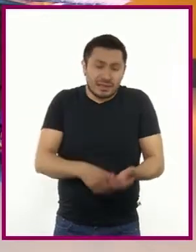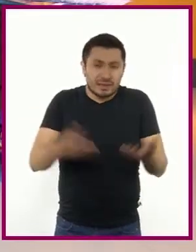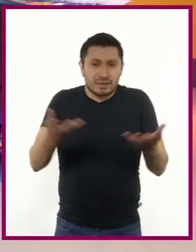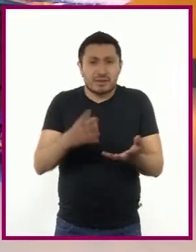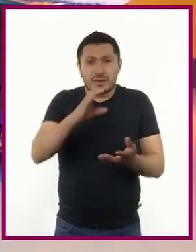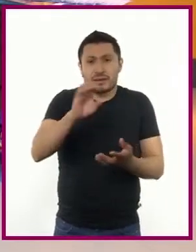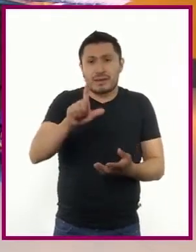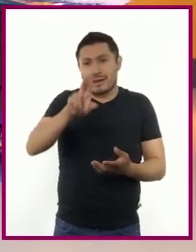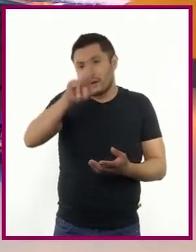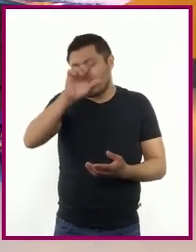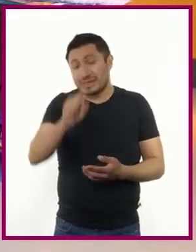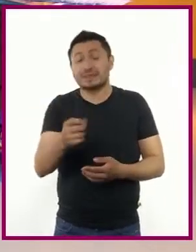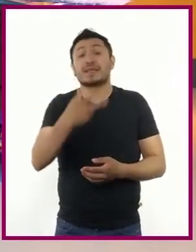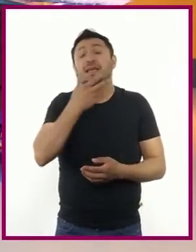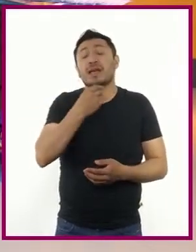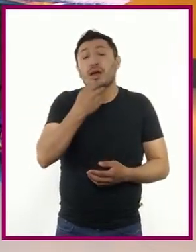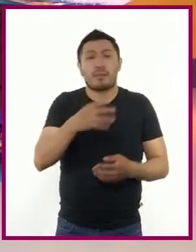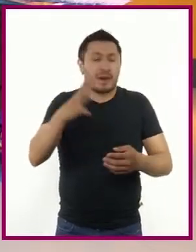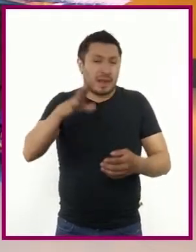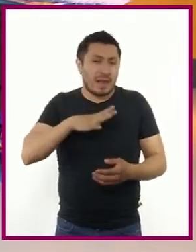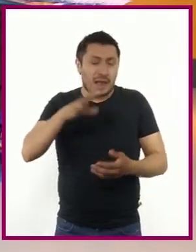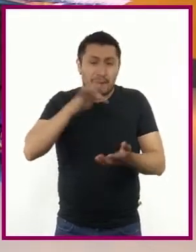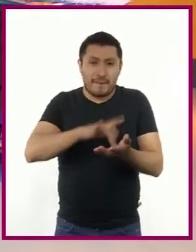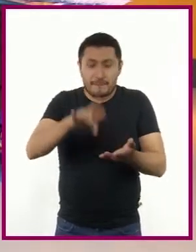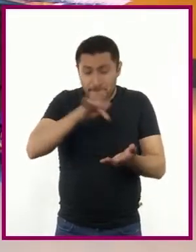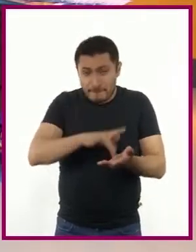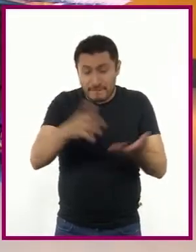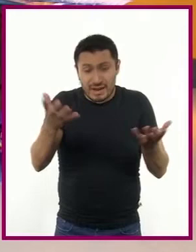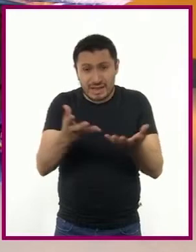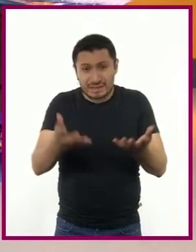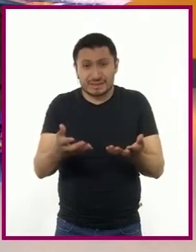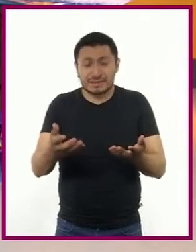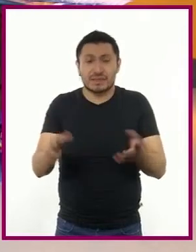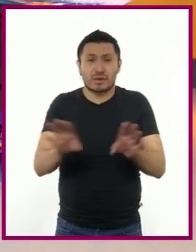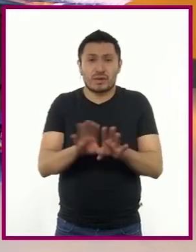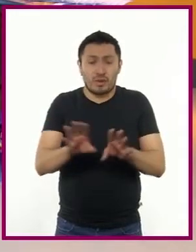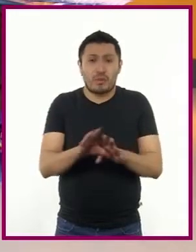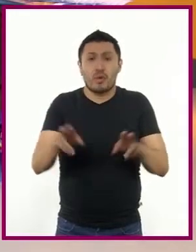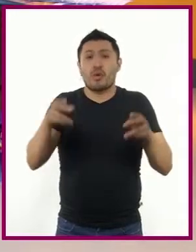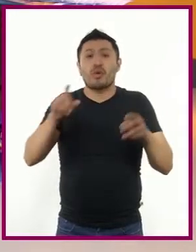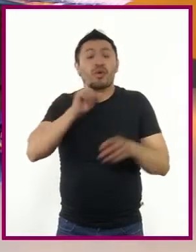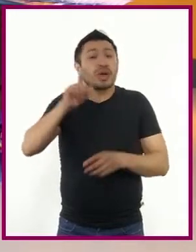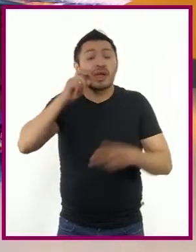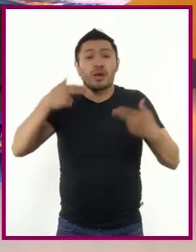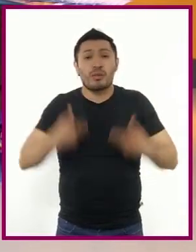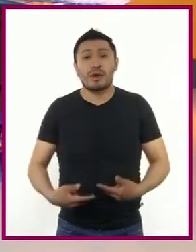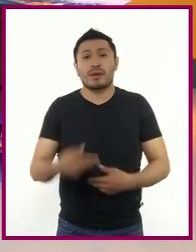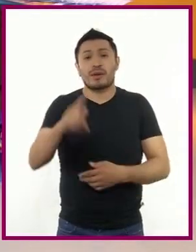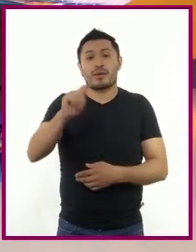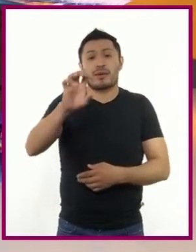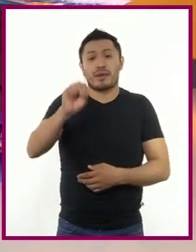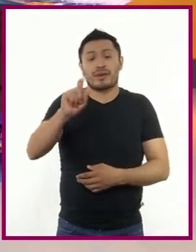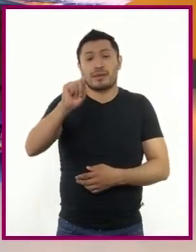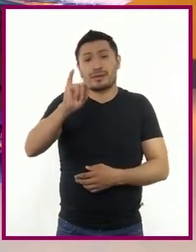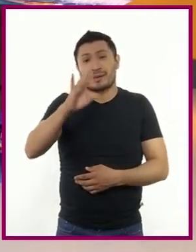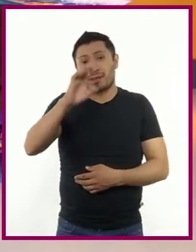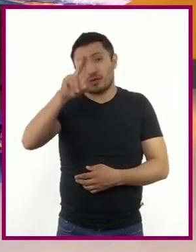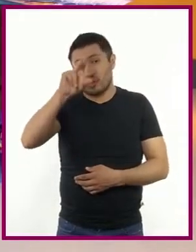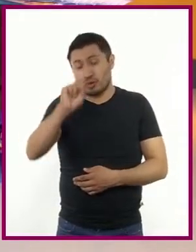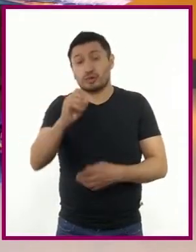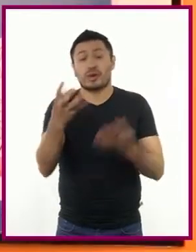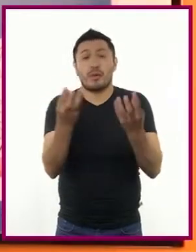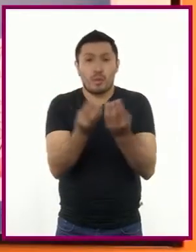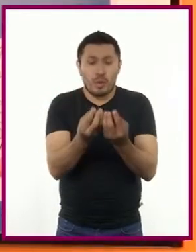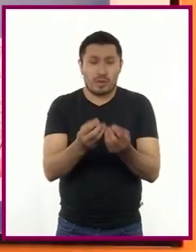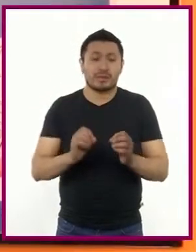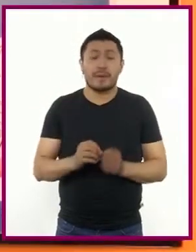células masculinas que participan en la reproducción humana, los testículos. Muy bien. ¿Qué